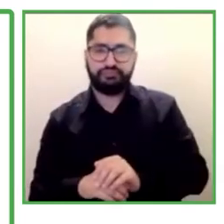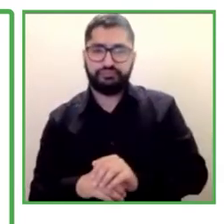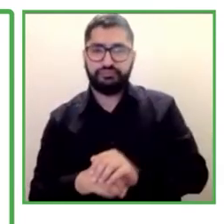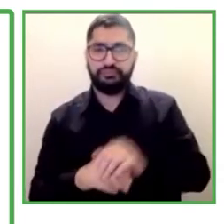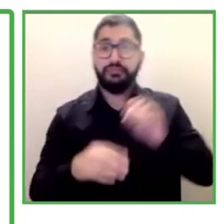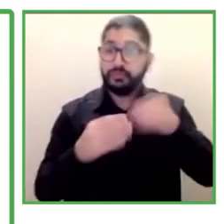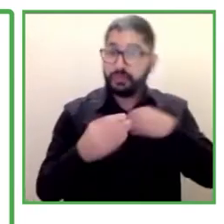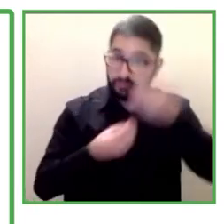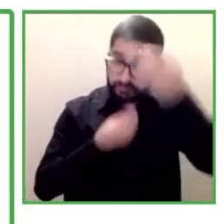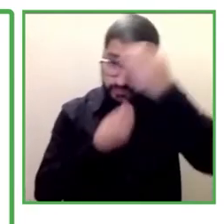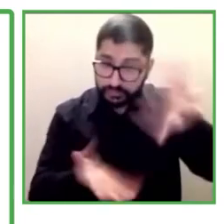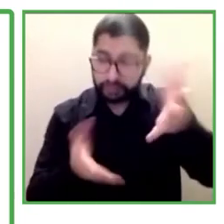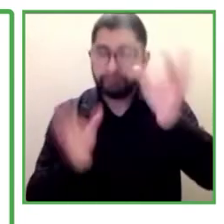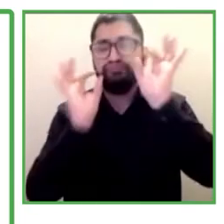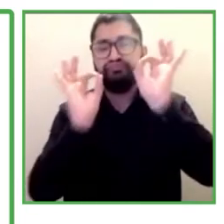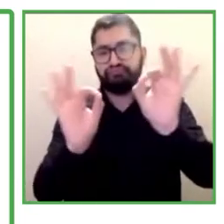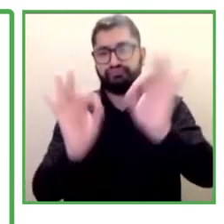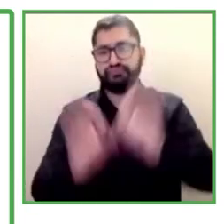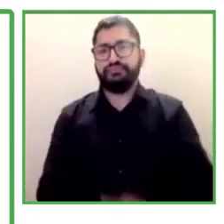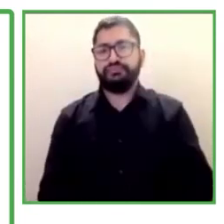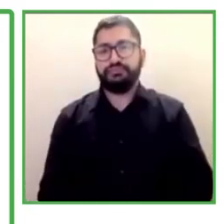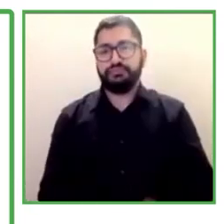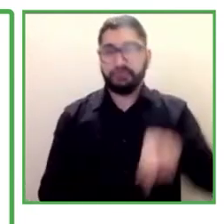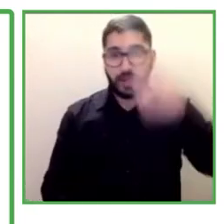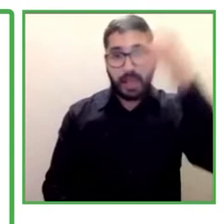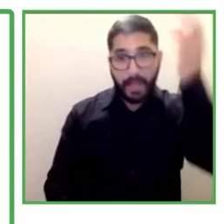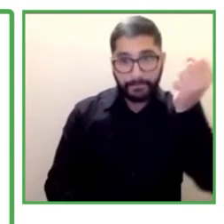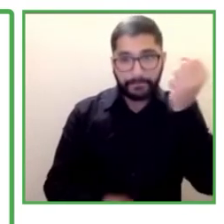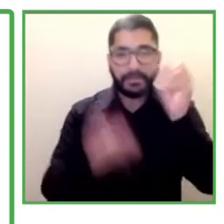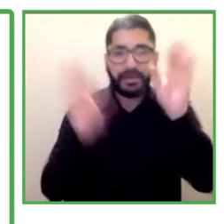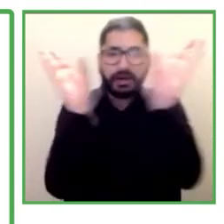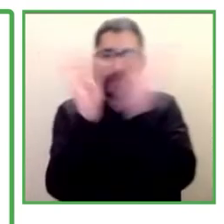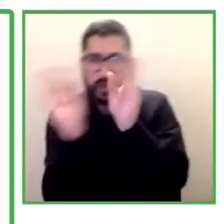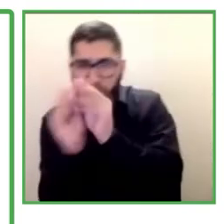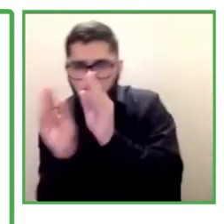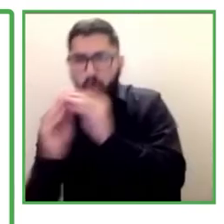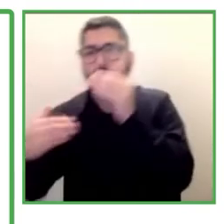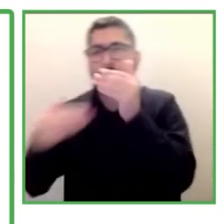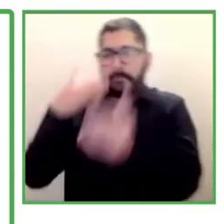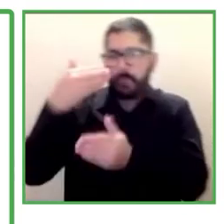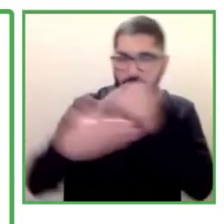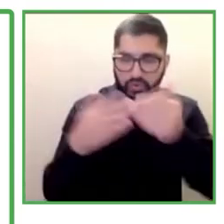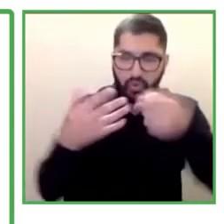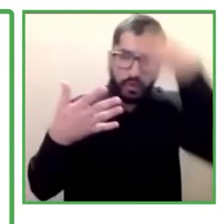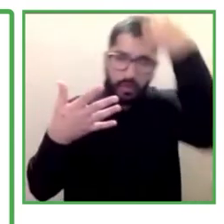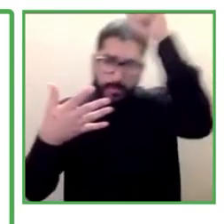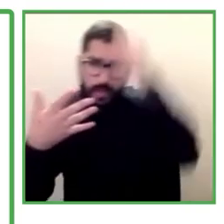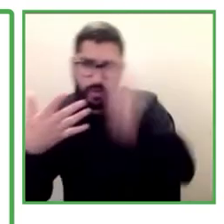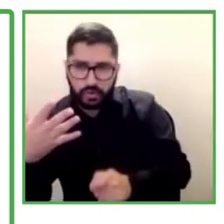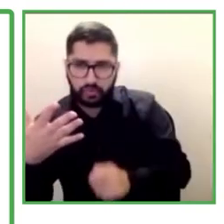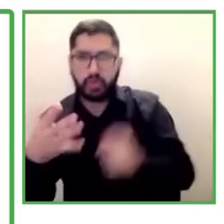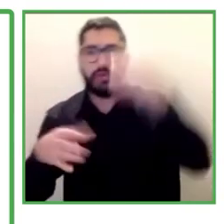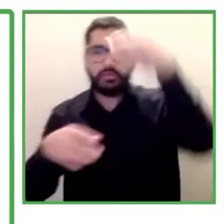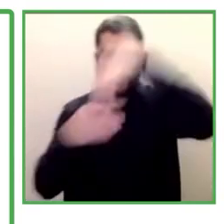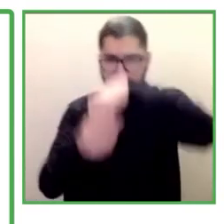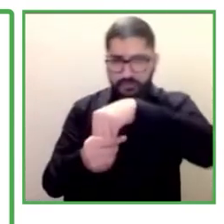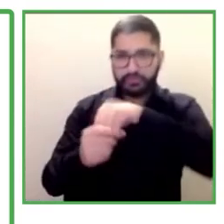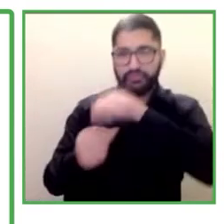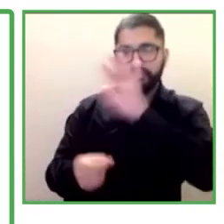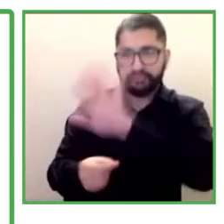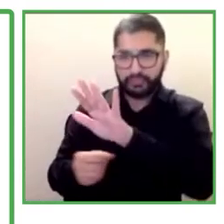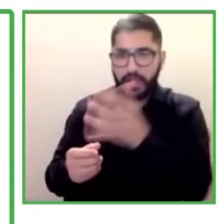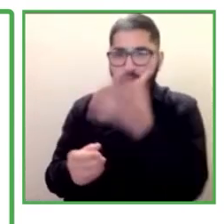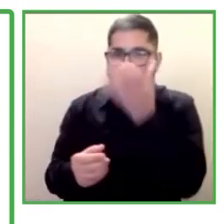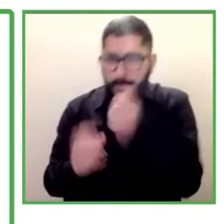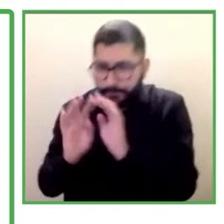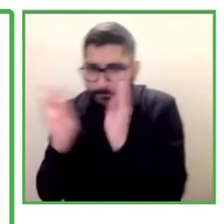También tenemos reuniones de evaluación y de mejora del proyecto, tanto a nivel interno con nuestras propias organizaciones como con el